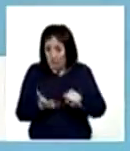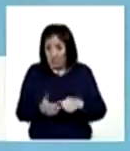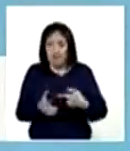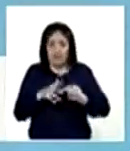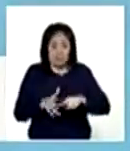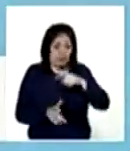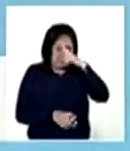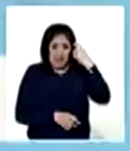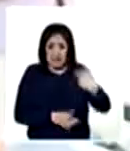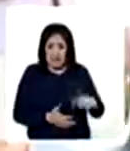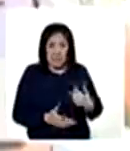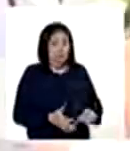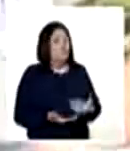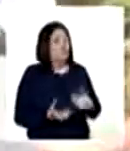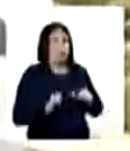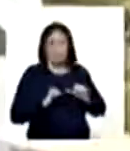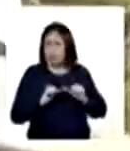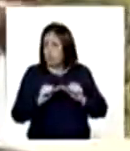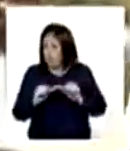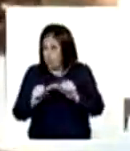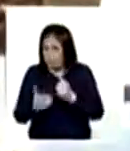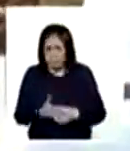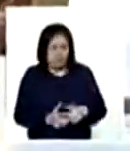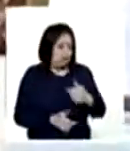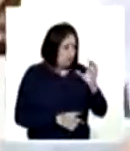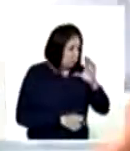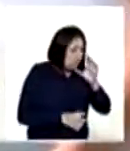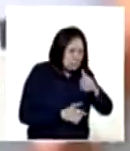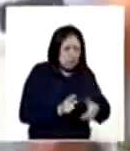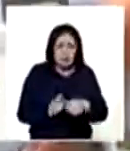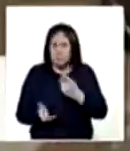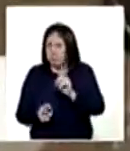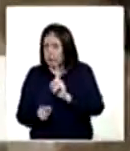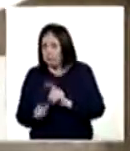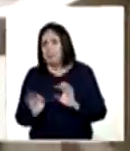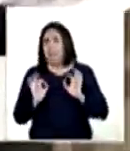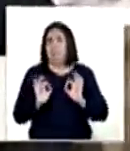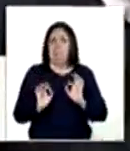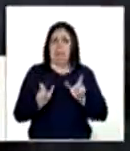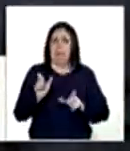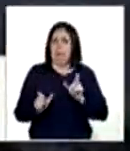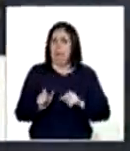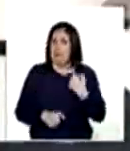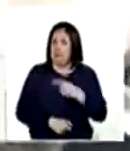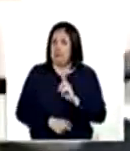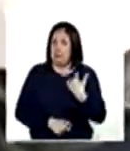los operativos continuarán para prevenir que más personas se expongan a este temible parásito.